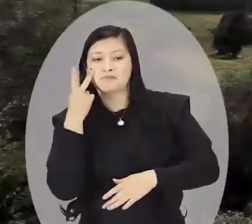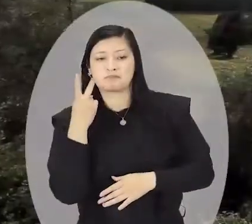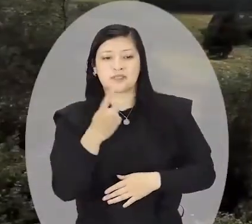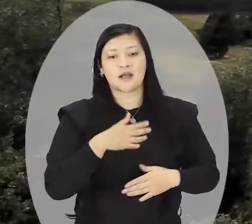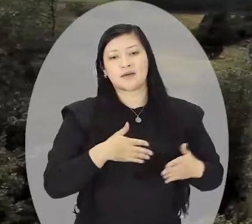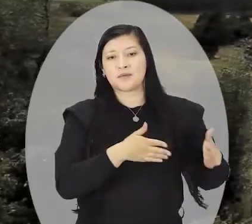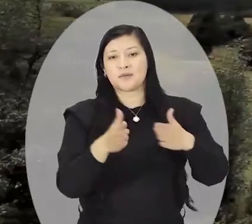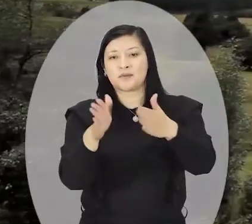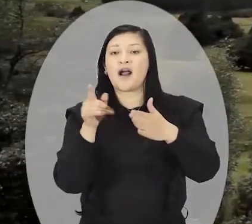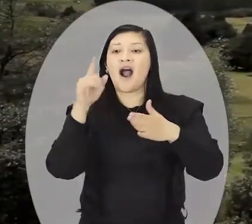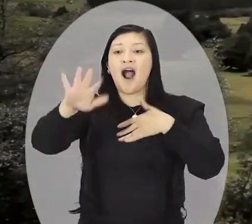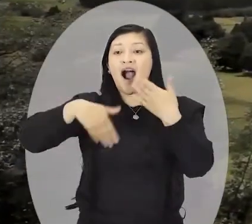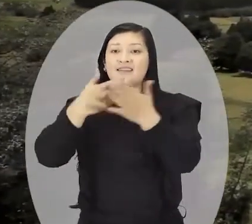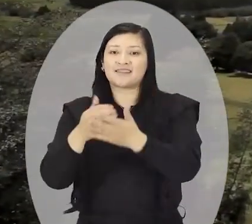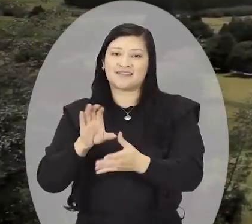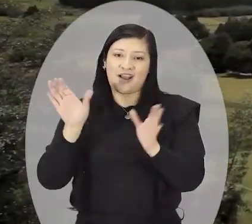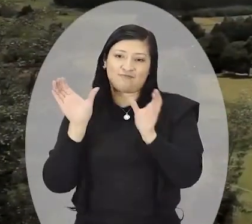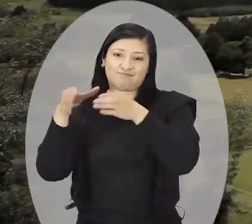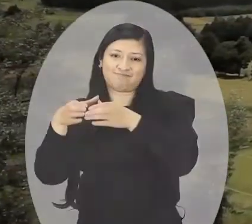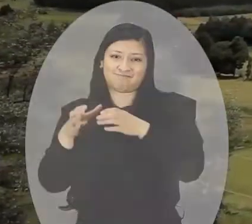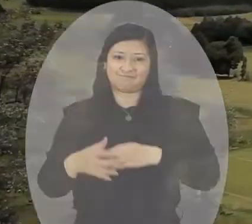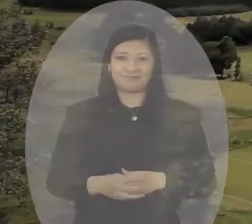Placagüeya, por ejemplo en Novo Nuco y en el Encano.